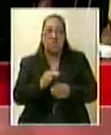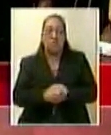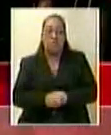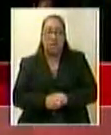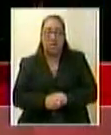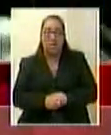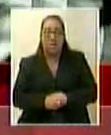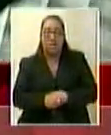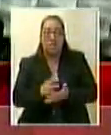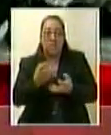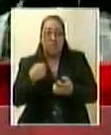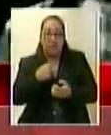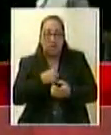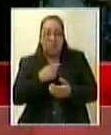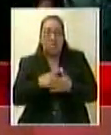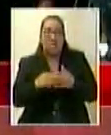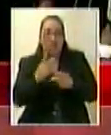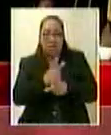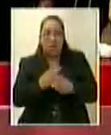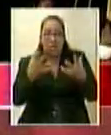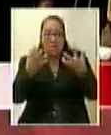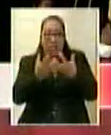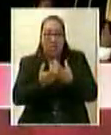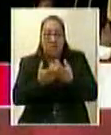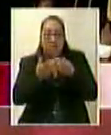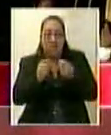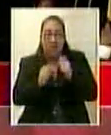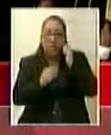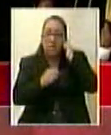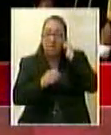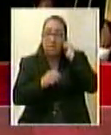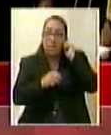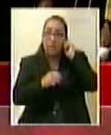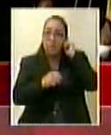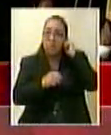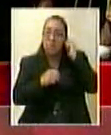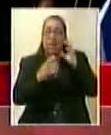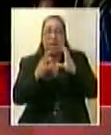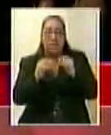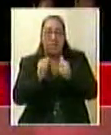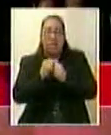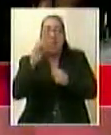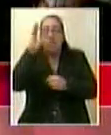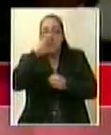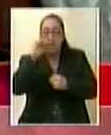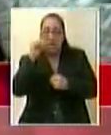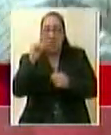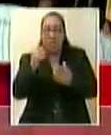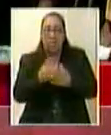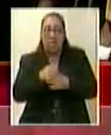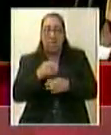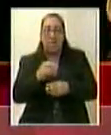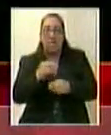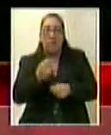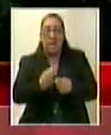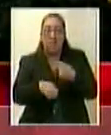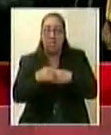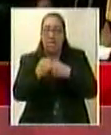y queremos que con certes trates de viabilizar de Buscar mercados